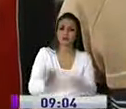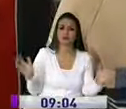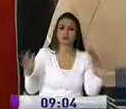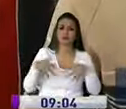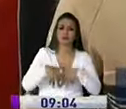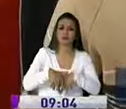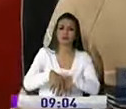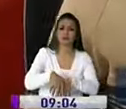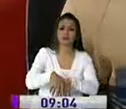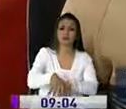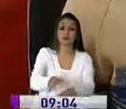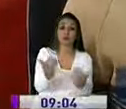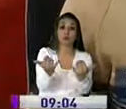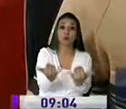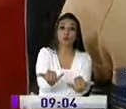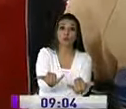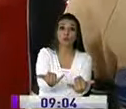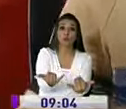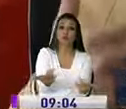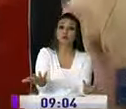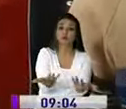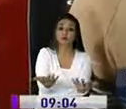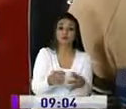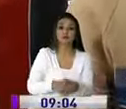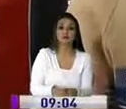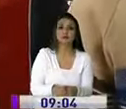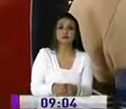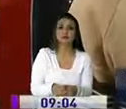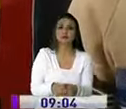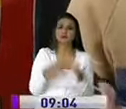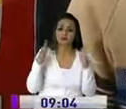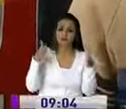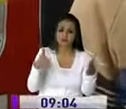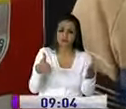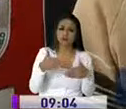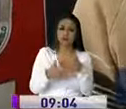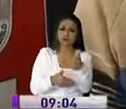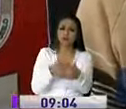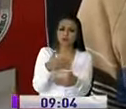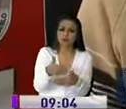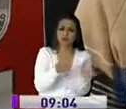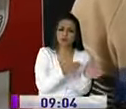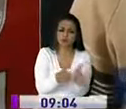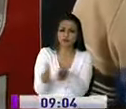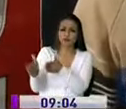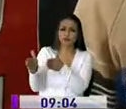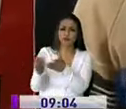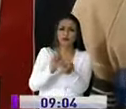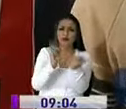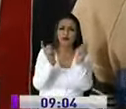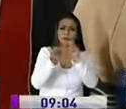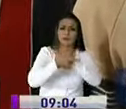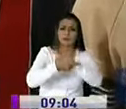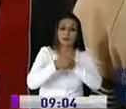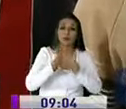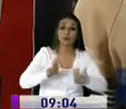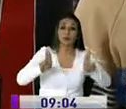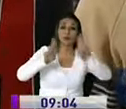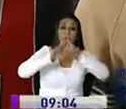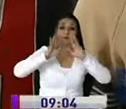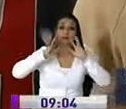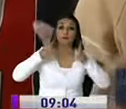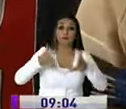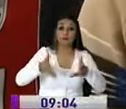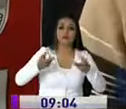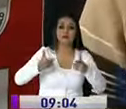porque hoy en día se establecen condiciones favorables para el proceso de reorganización, producto de que la Unión Nacional de Educadores